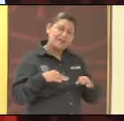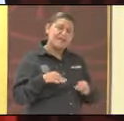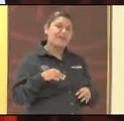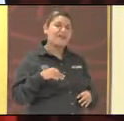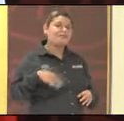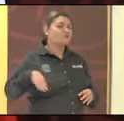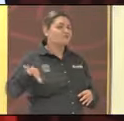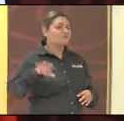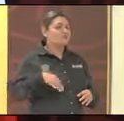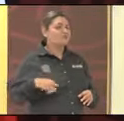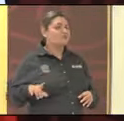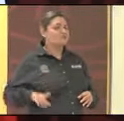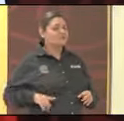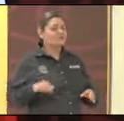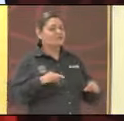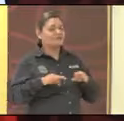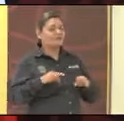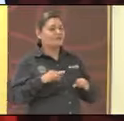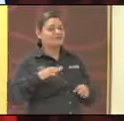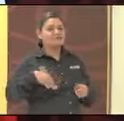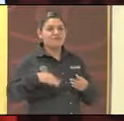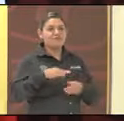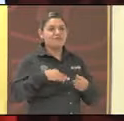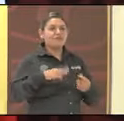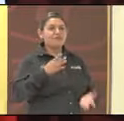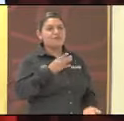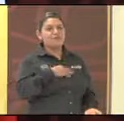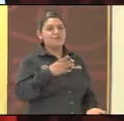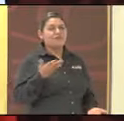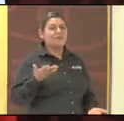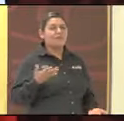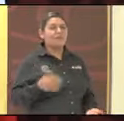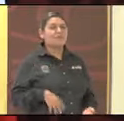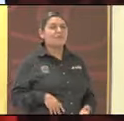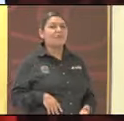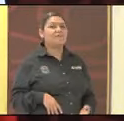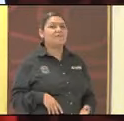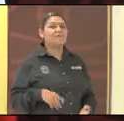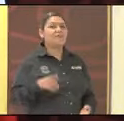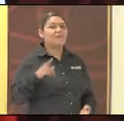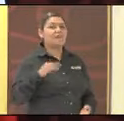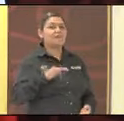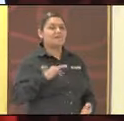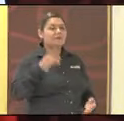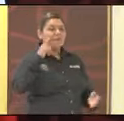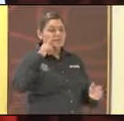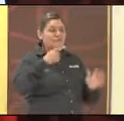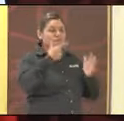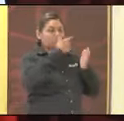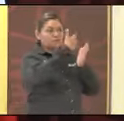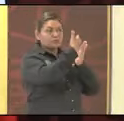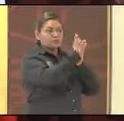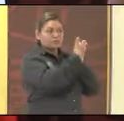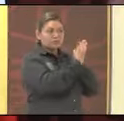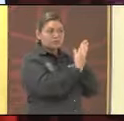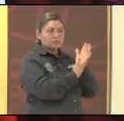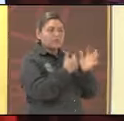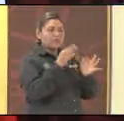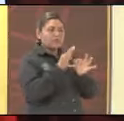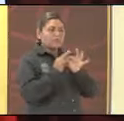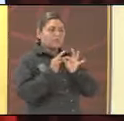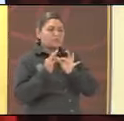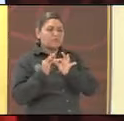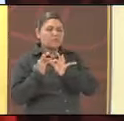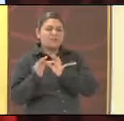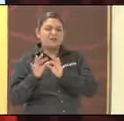no, también. Y bueno, pues están todo detallado puntualmente, qué fue lo que aprobamos